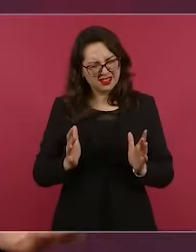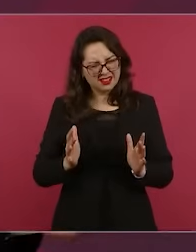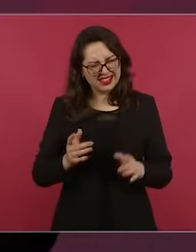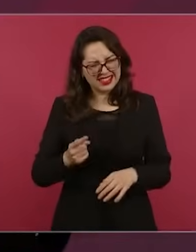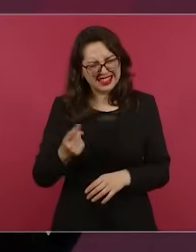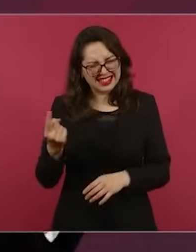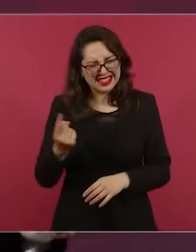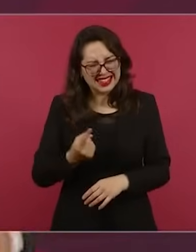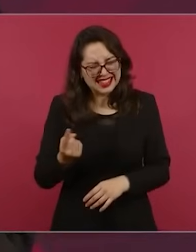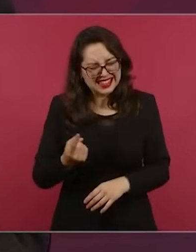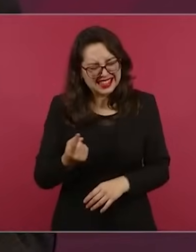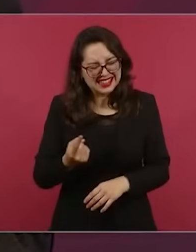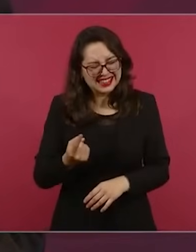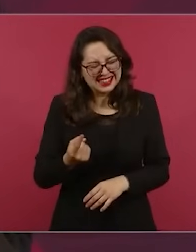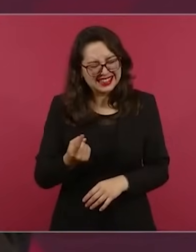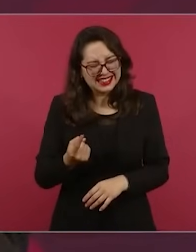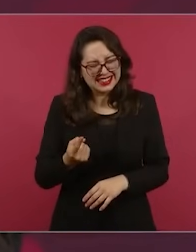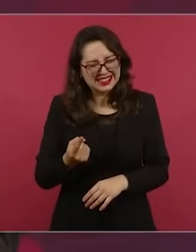ahora resulta